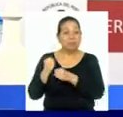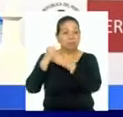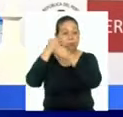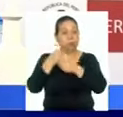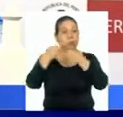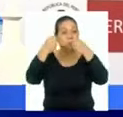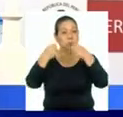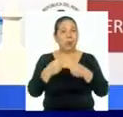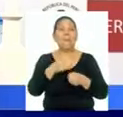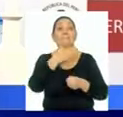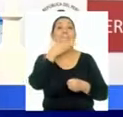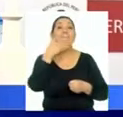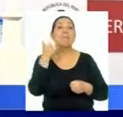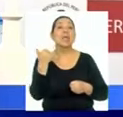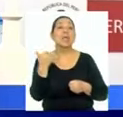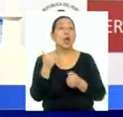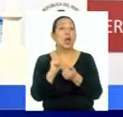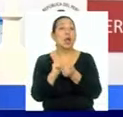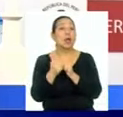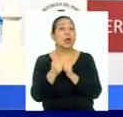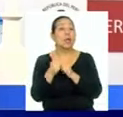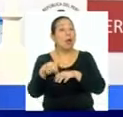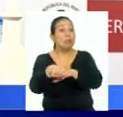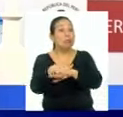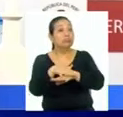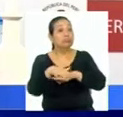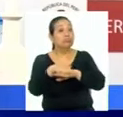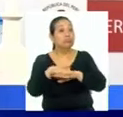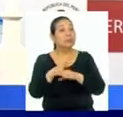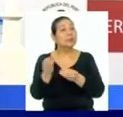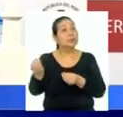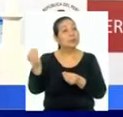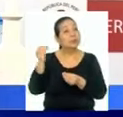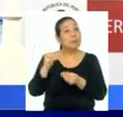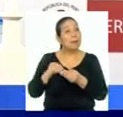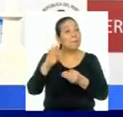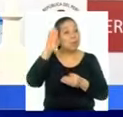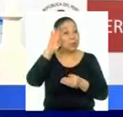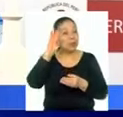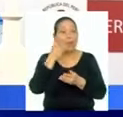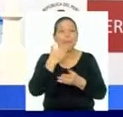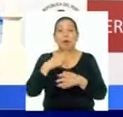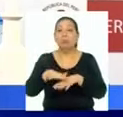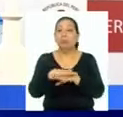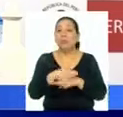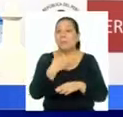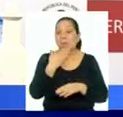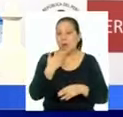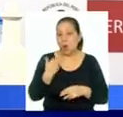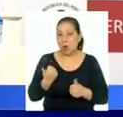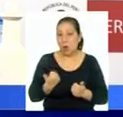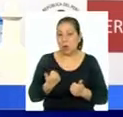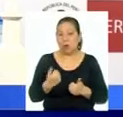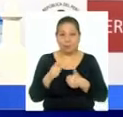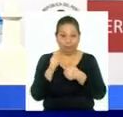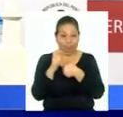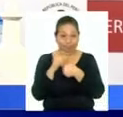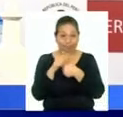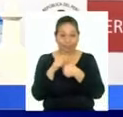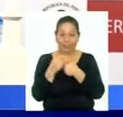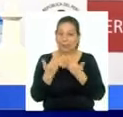o mejorar la performance de la gestión de los recursos en la Policía Nacional del Perú. En el primer